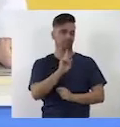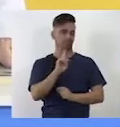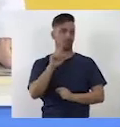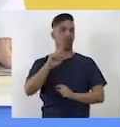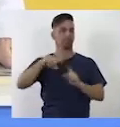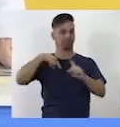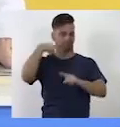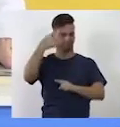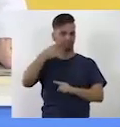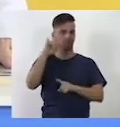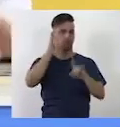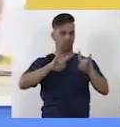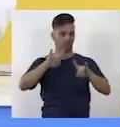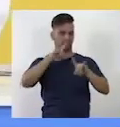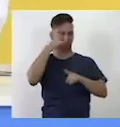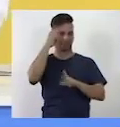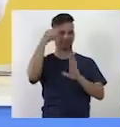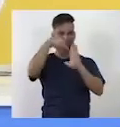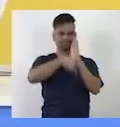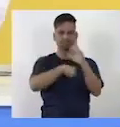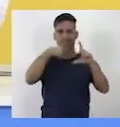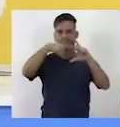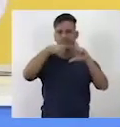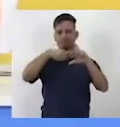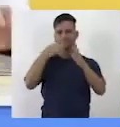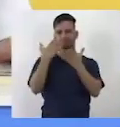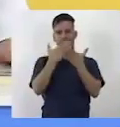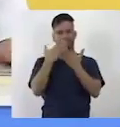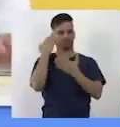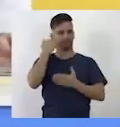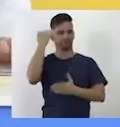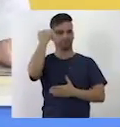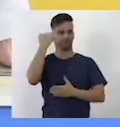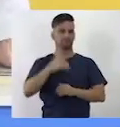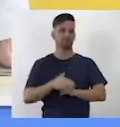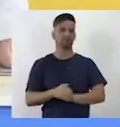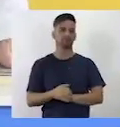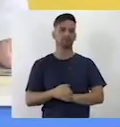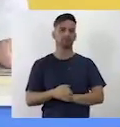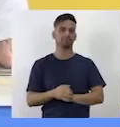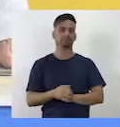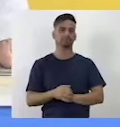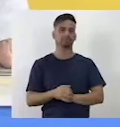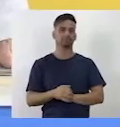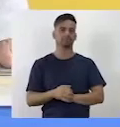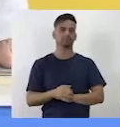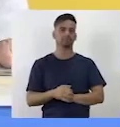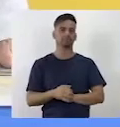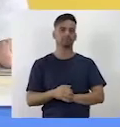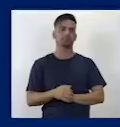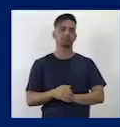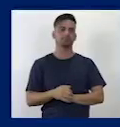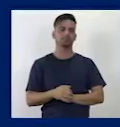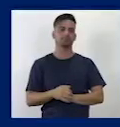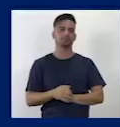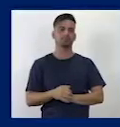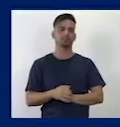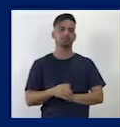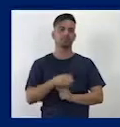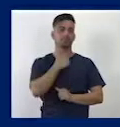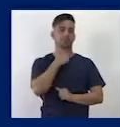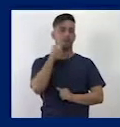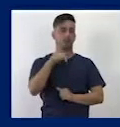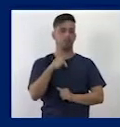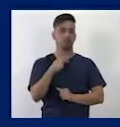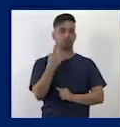profundizarán está claro entonces clarito que vamos referirnos a las condiciones estándar de una reacción química situación